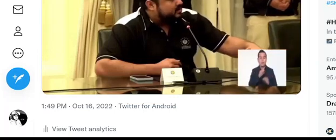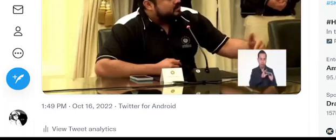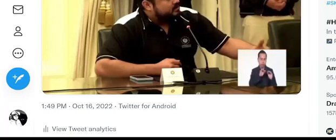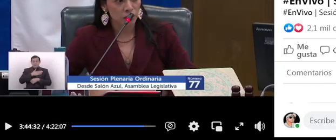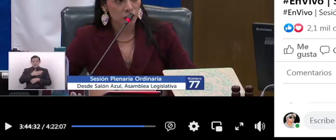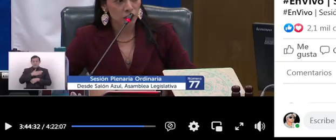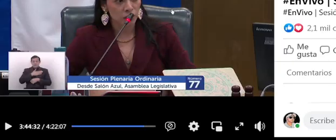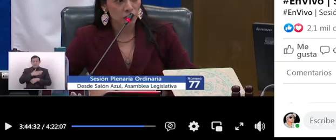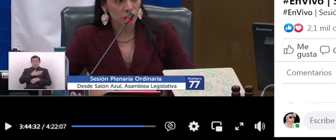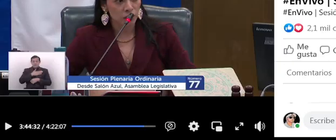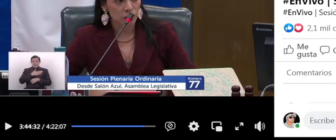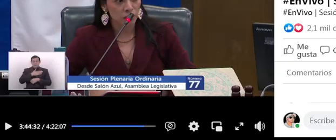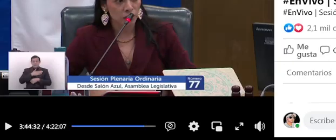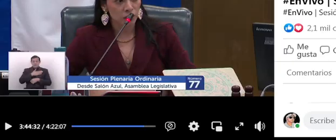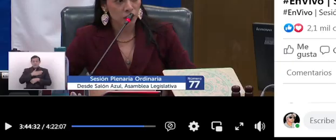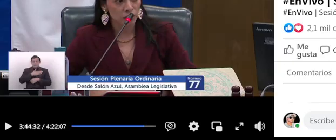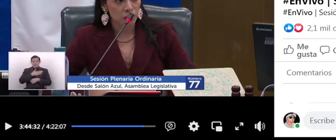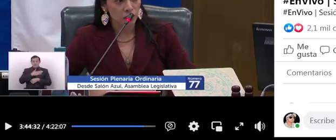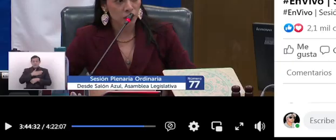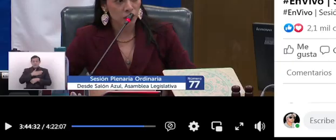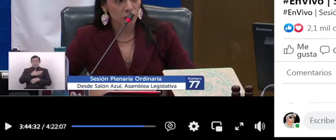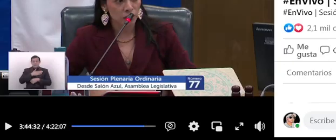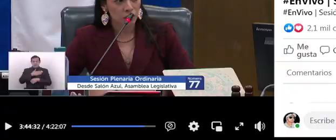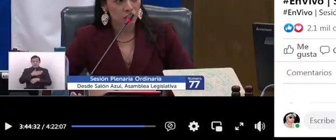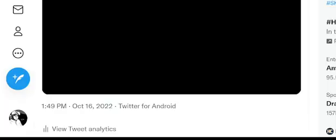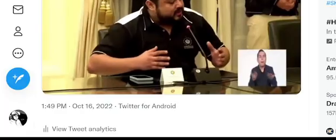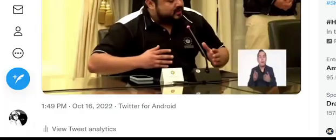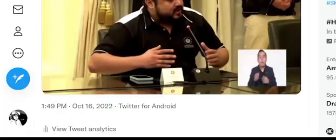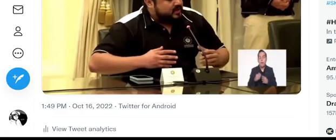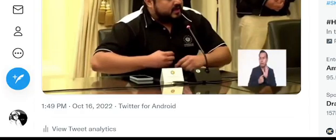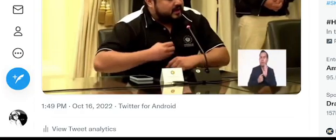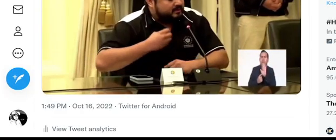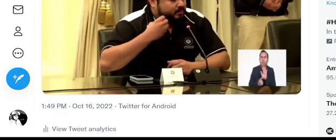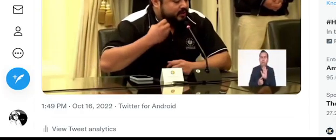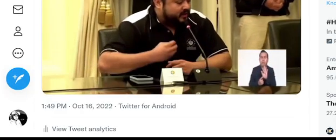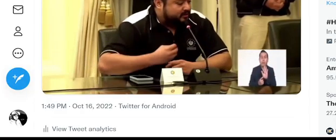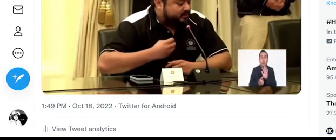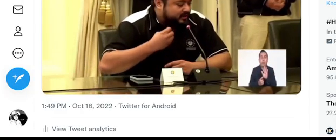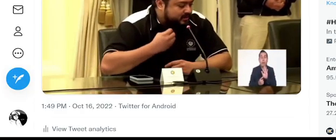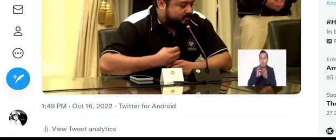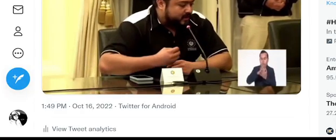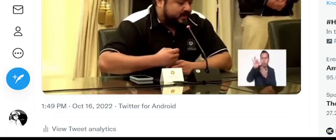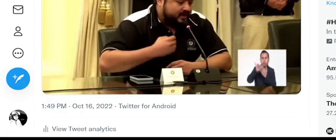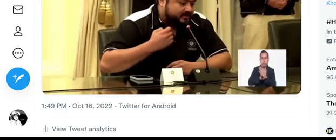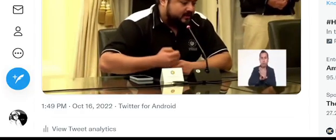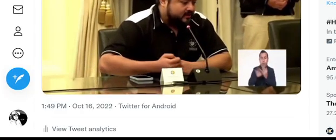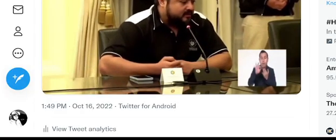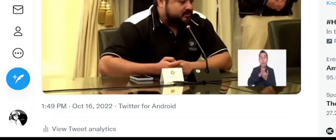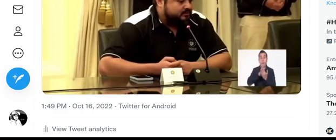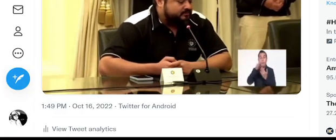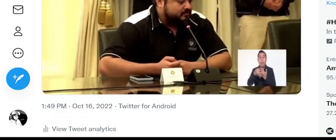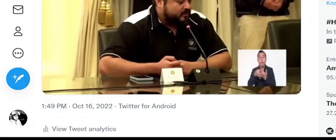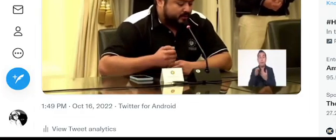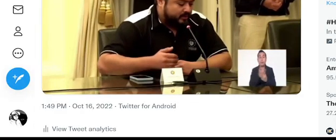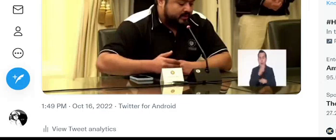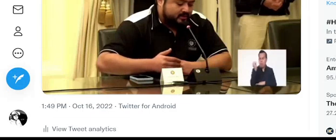haciendo todas estas buenas prácticas para demostrar que el proyecto, este plan, el estado de